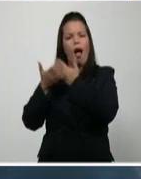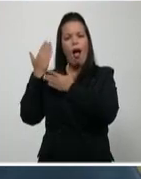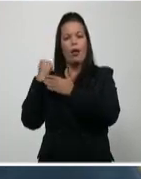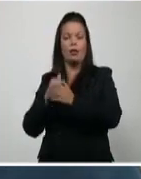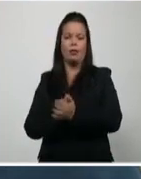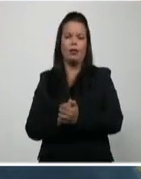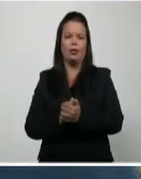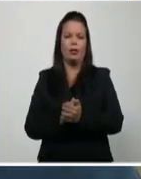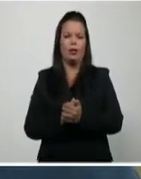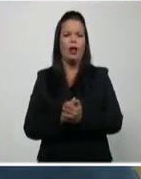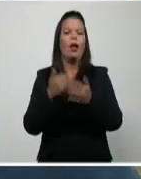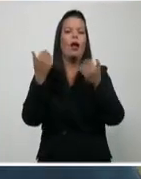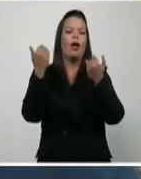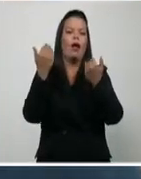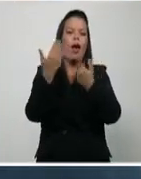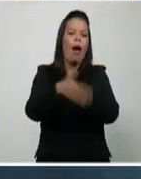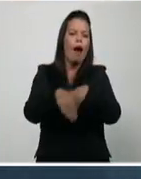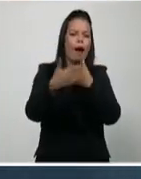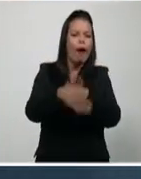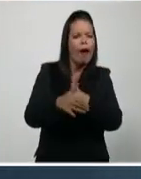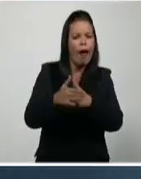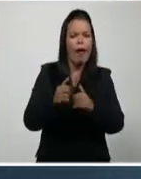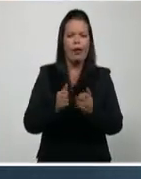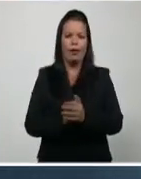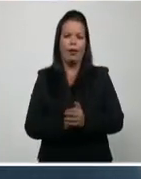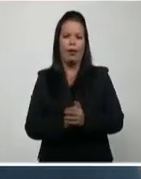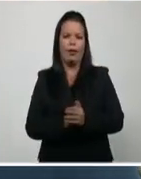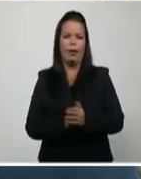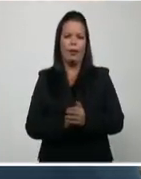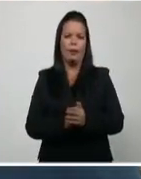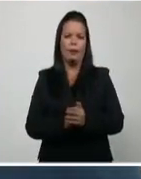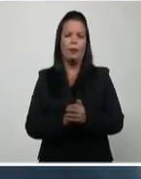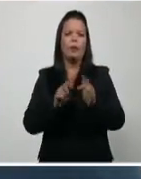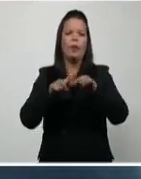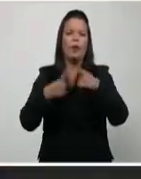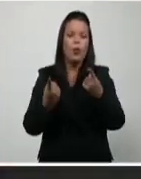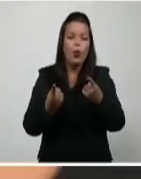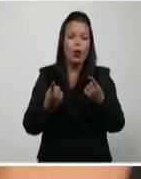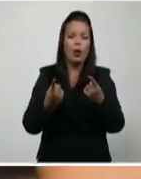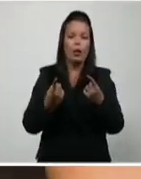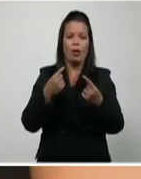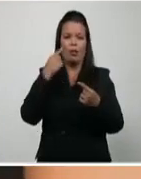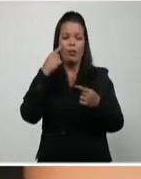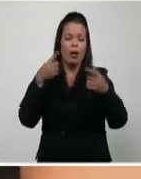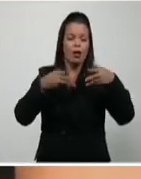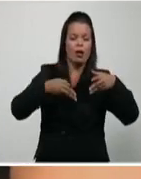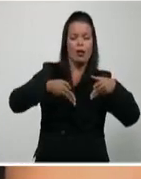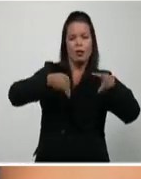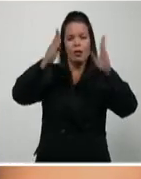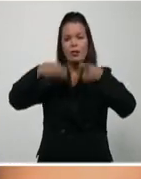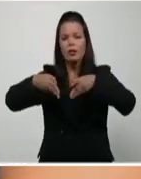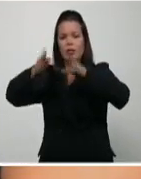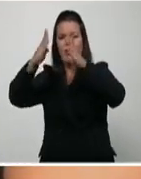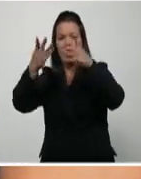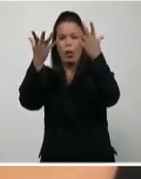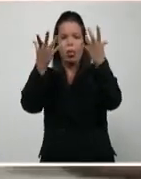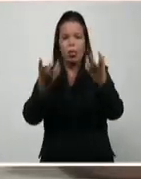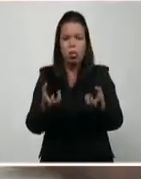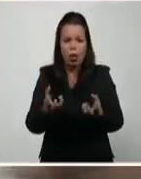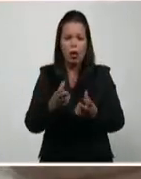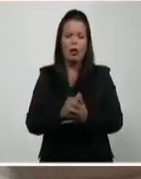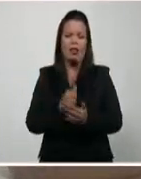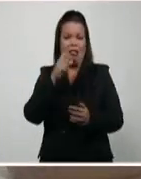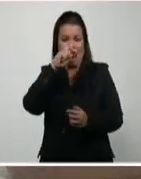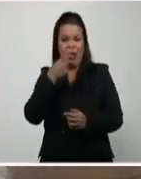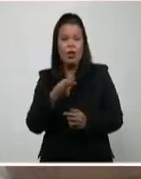principalmente de las calles principales, Martí. Ves que las fachadas están deterioradas y tienen buenos acabados y buenas cosas,